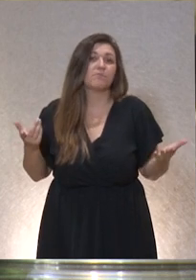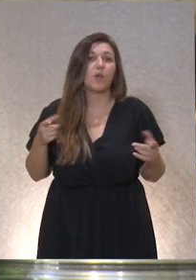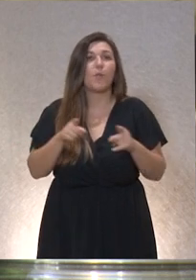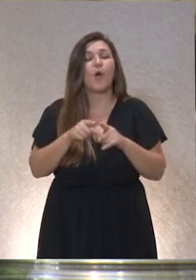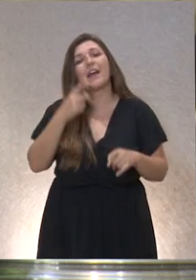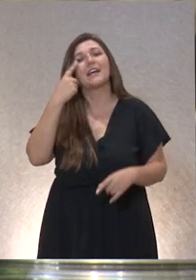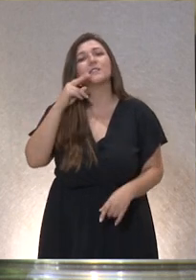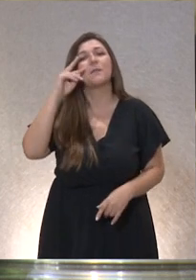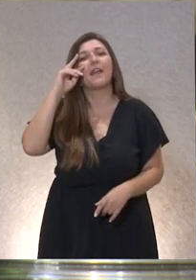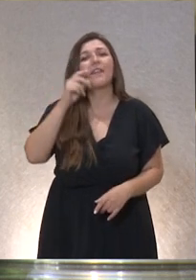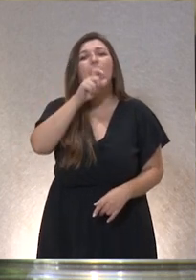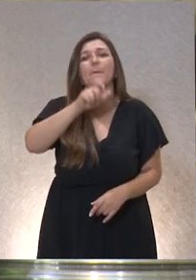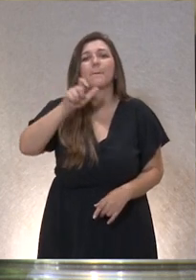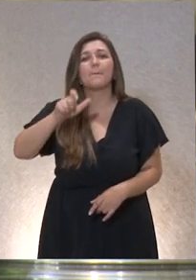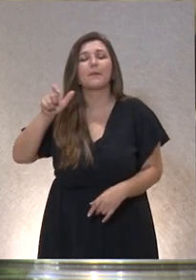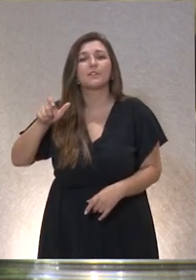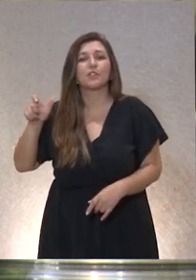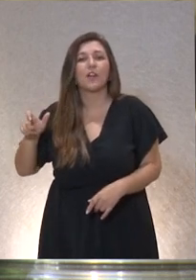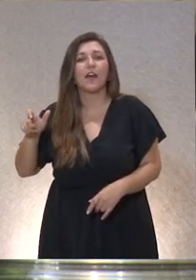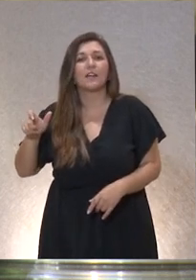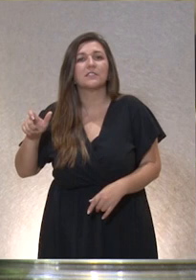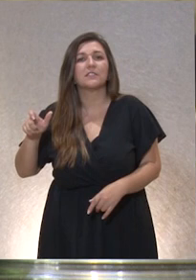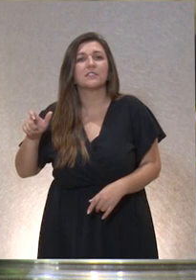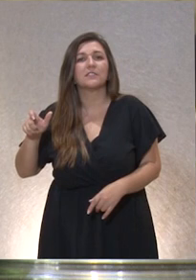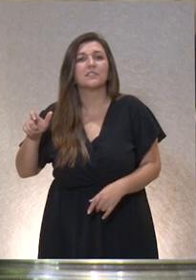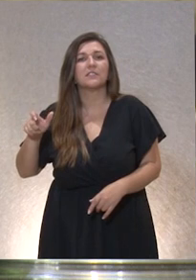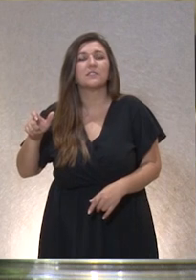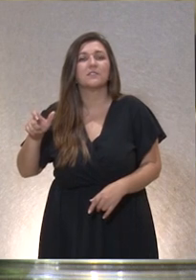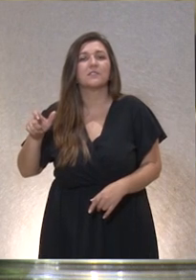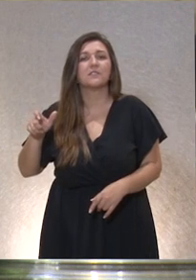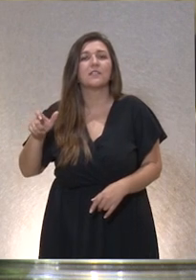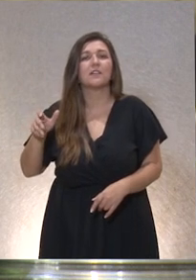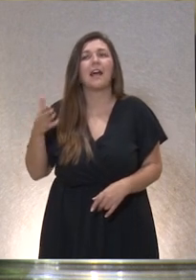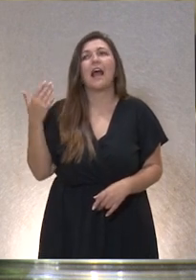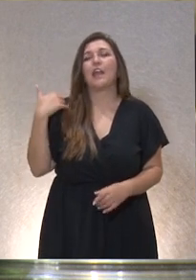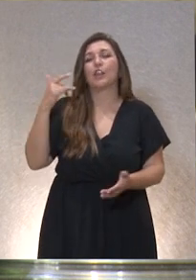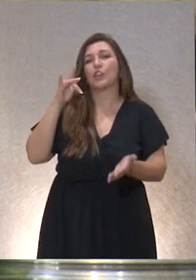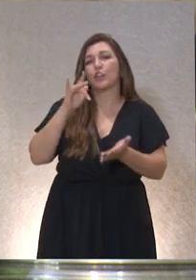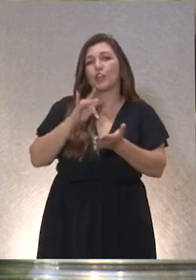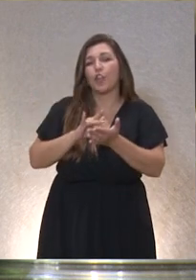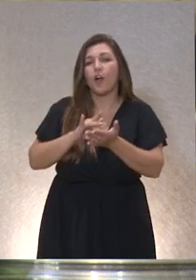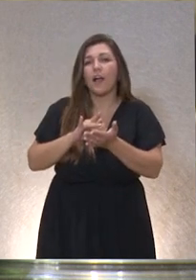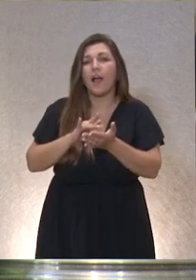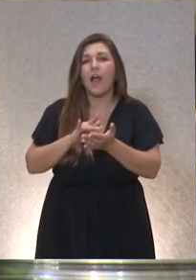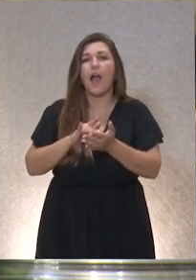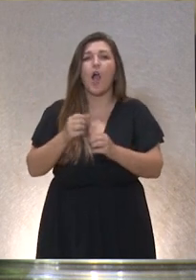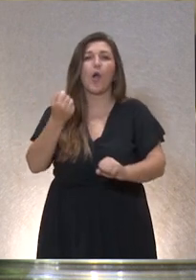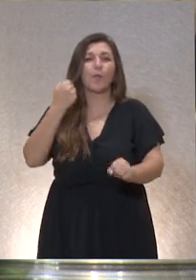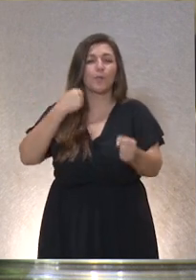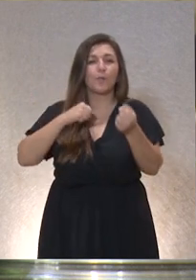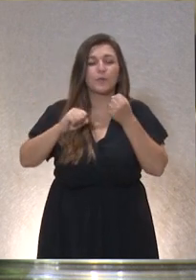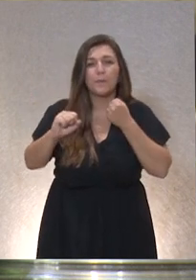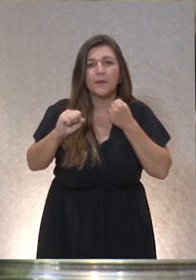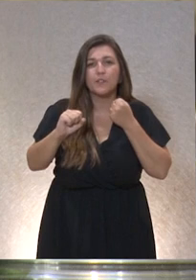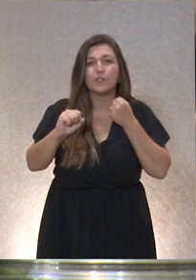experiencias de personas que han tenido o tuvieron comportamientos especialmente